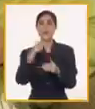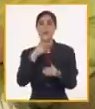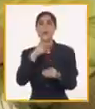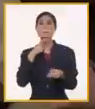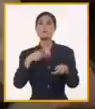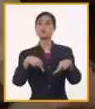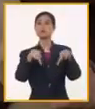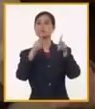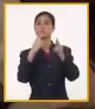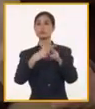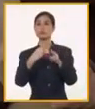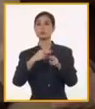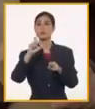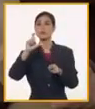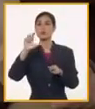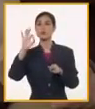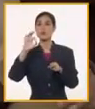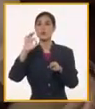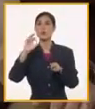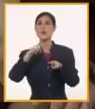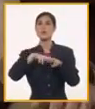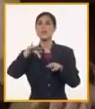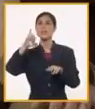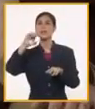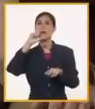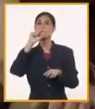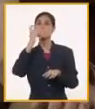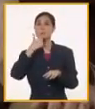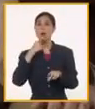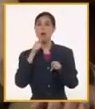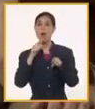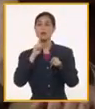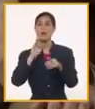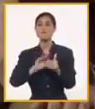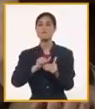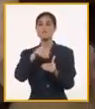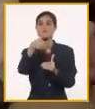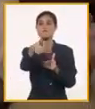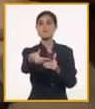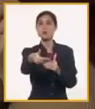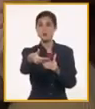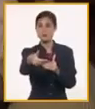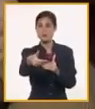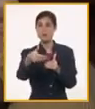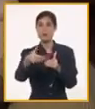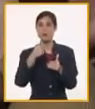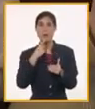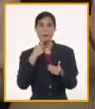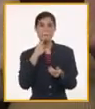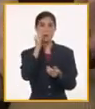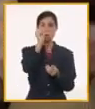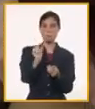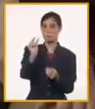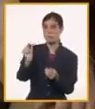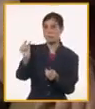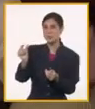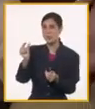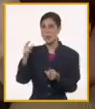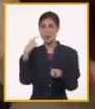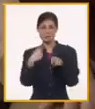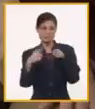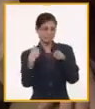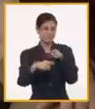toda esa cuadra que hay era una unidad militar, que era el cuerpo de ingenieros, que le llamaban. Que ahí había el cuerpo de